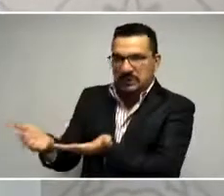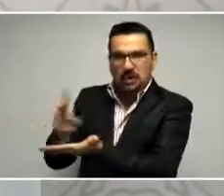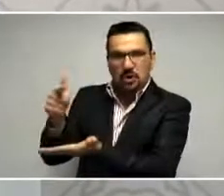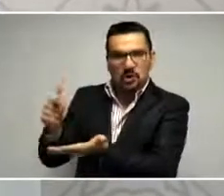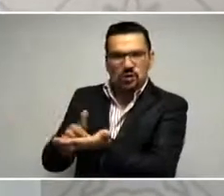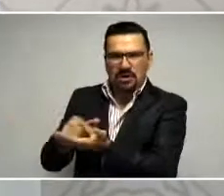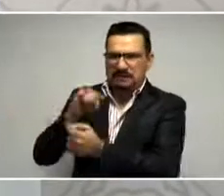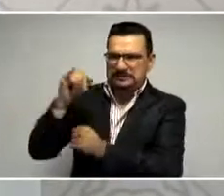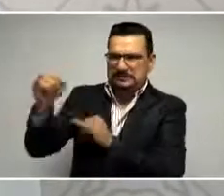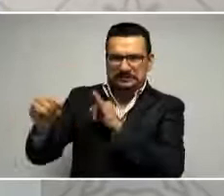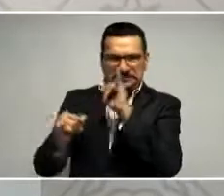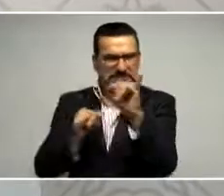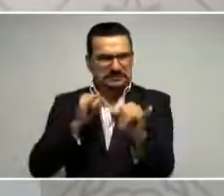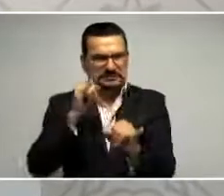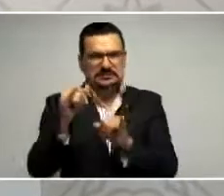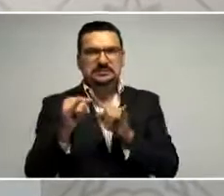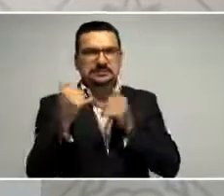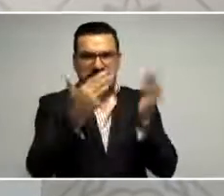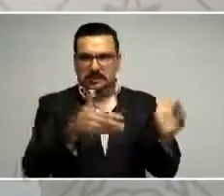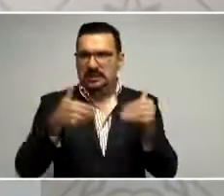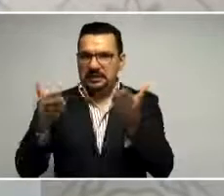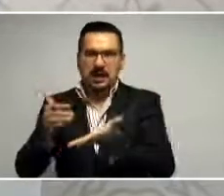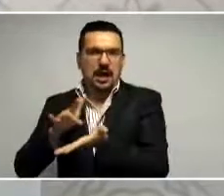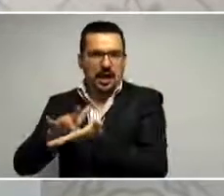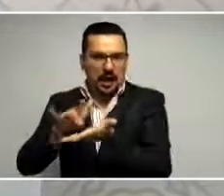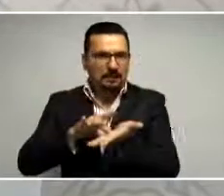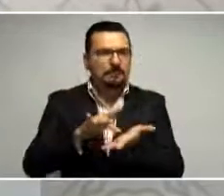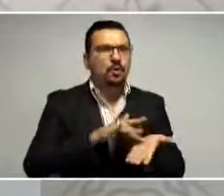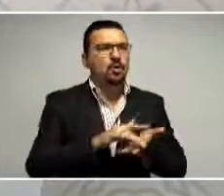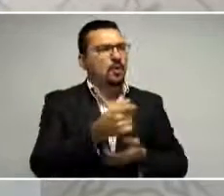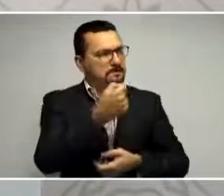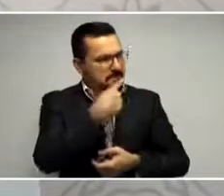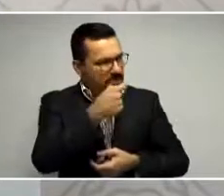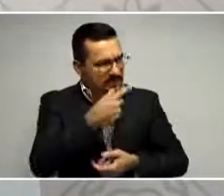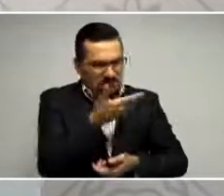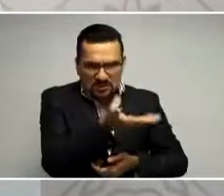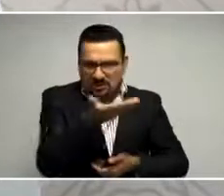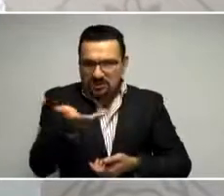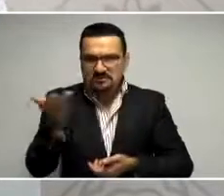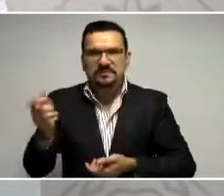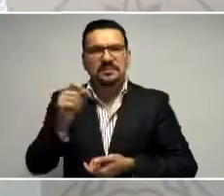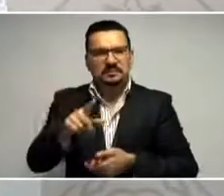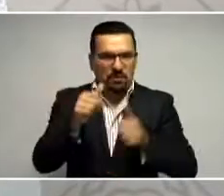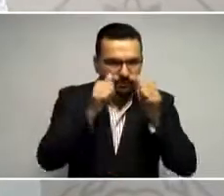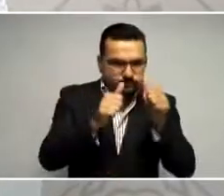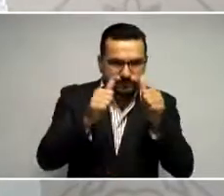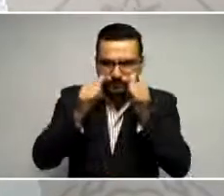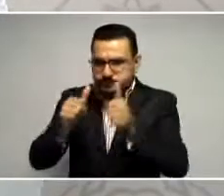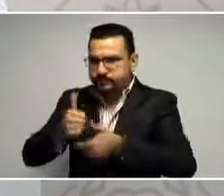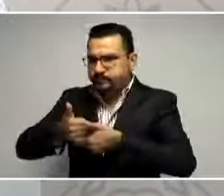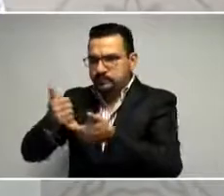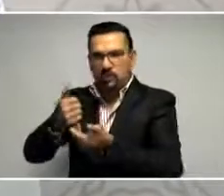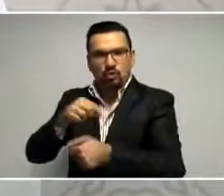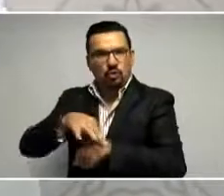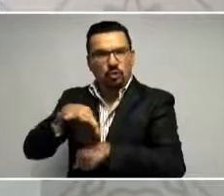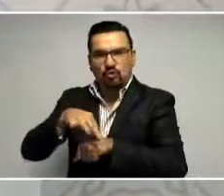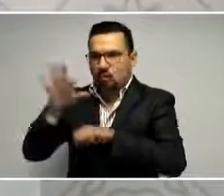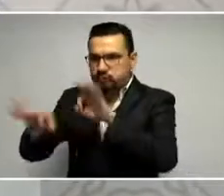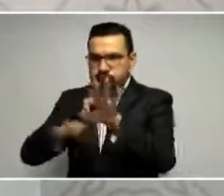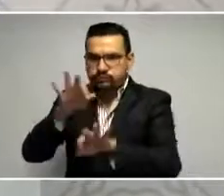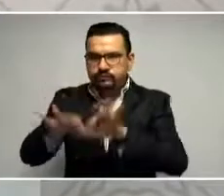los rincones más lejanos del estado con los medicamentos y la atención médica que